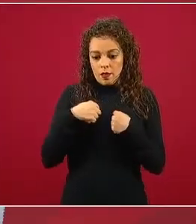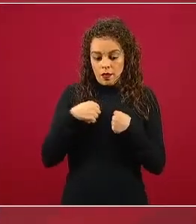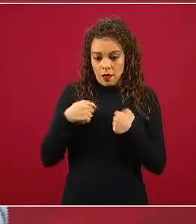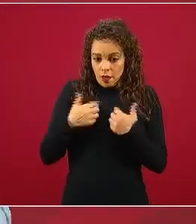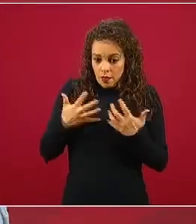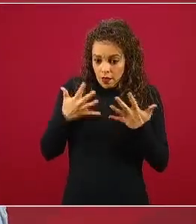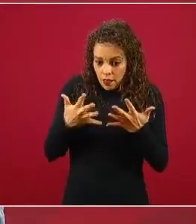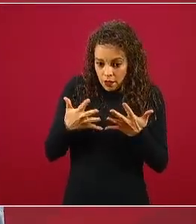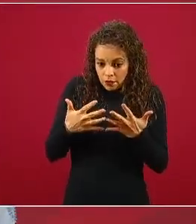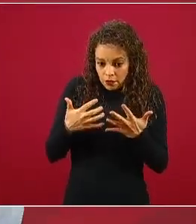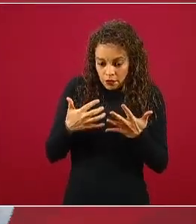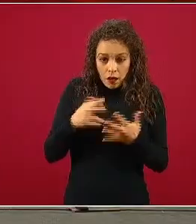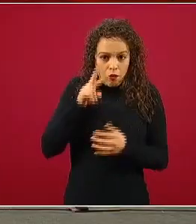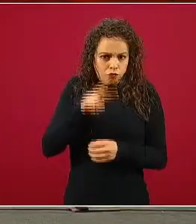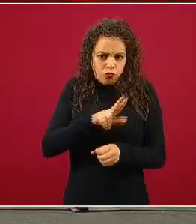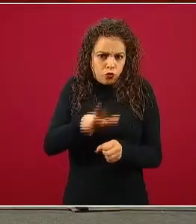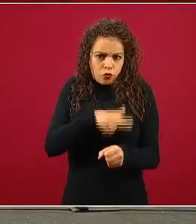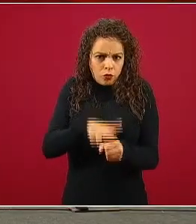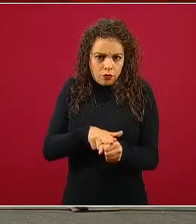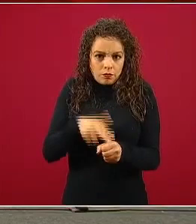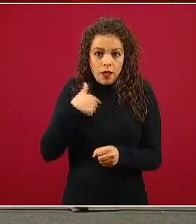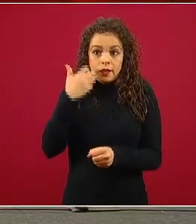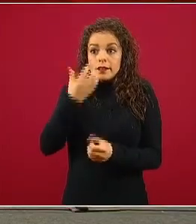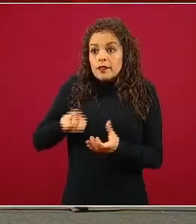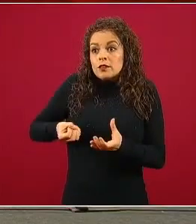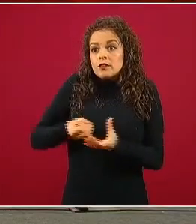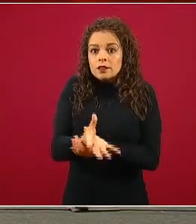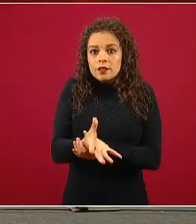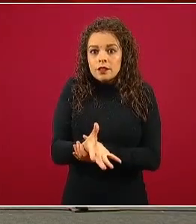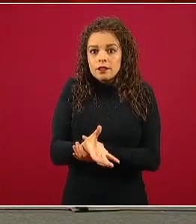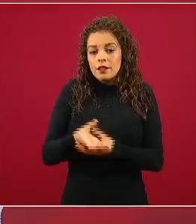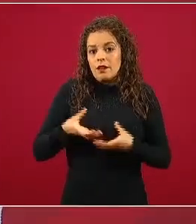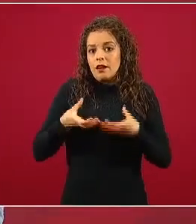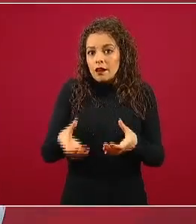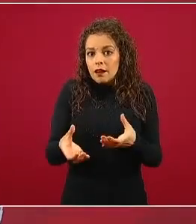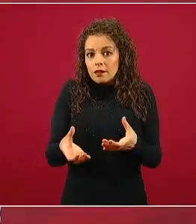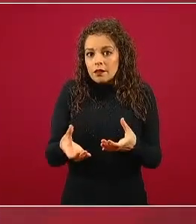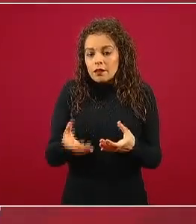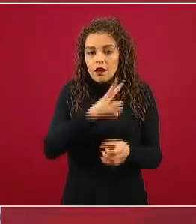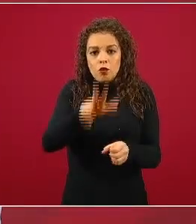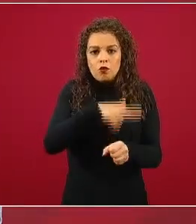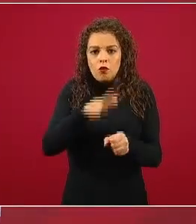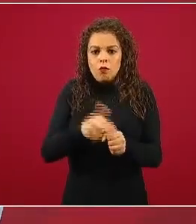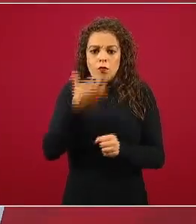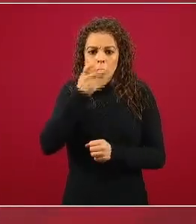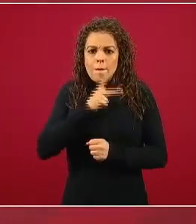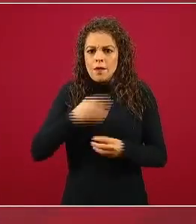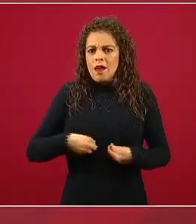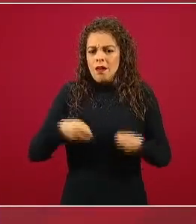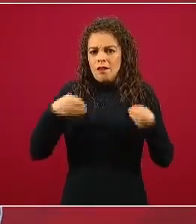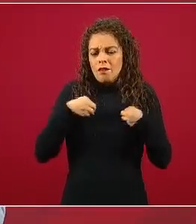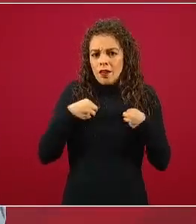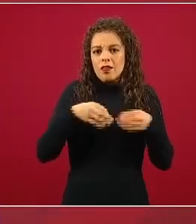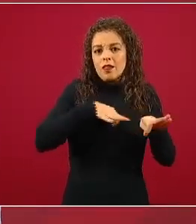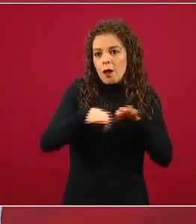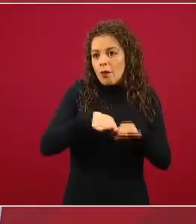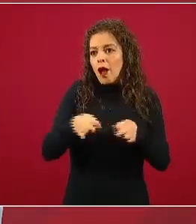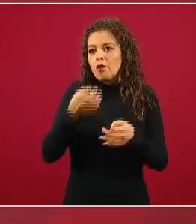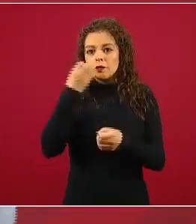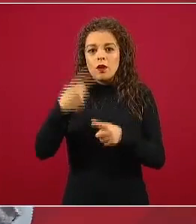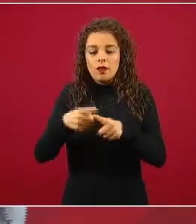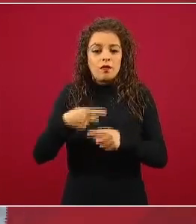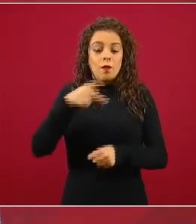deseo perfectamente legítimo de salir, de regresar a la normalidad, y no perder de vista que en este momento